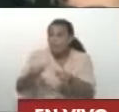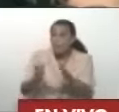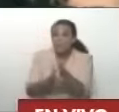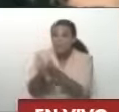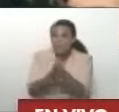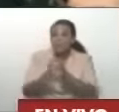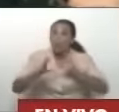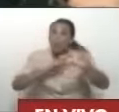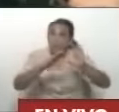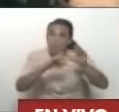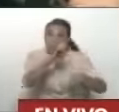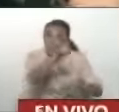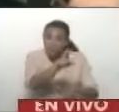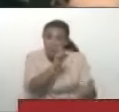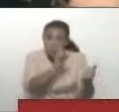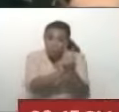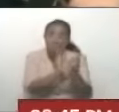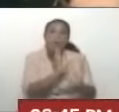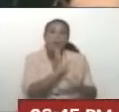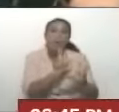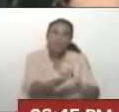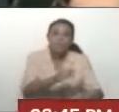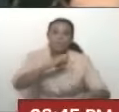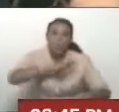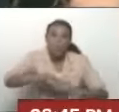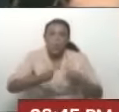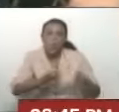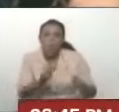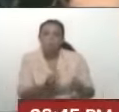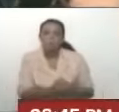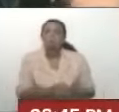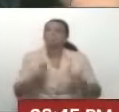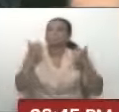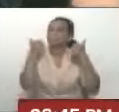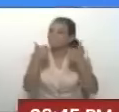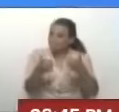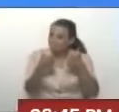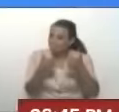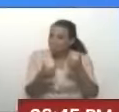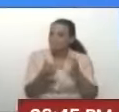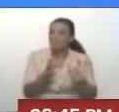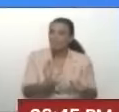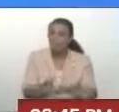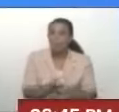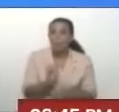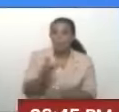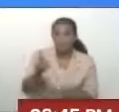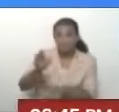van a conversar con usted contándole sus historias. Correcto. Bueno,